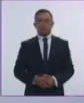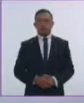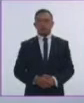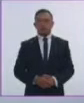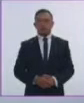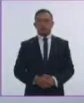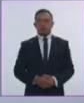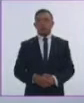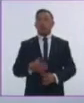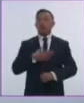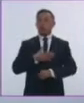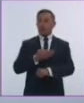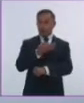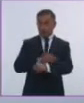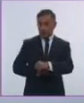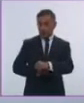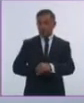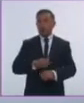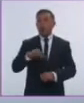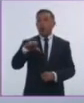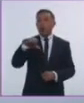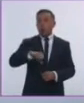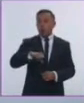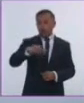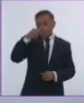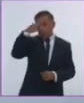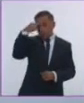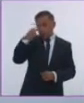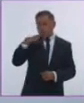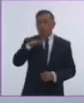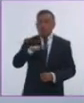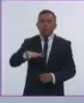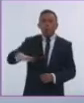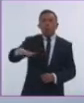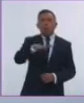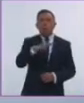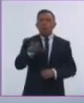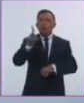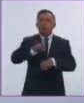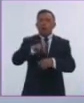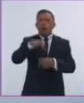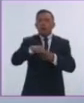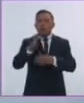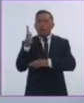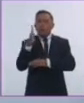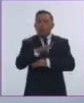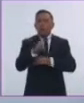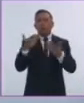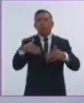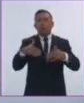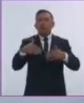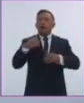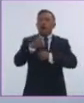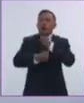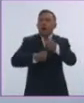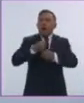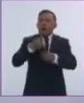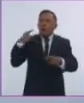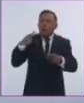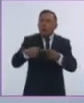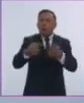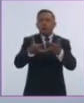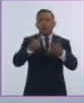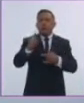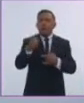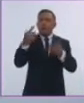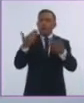buenas tardes el día de hoy méxico vive la jornada electoral más grande de la historia de nuestra democracia más de